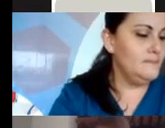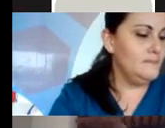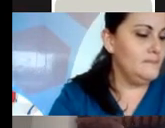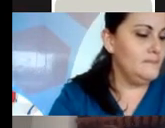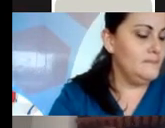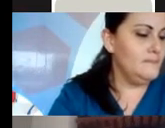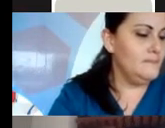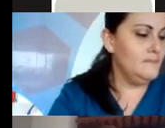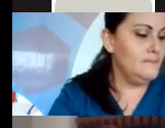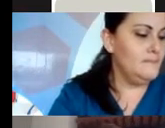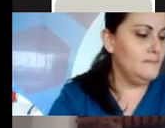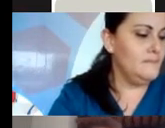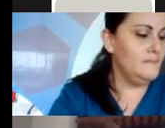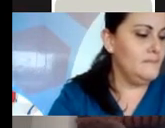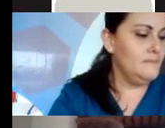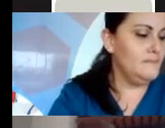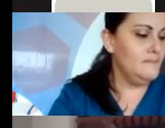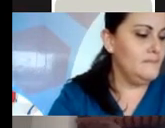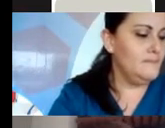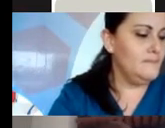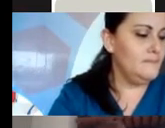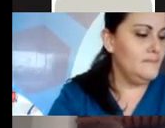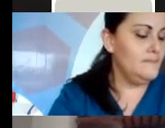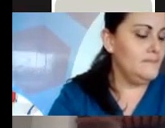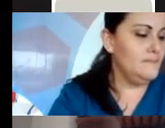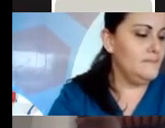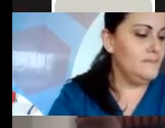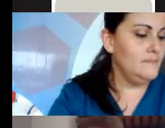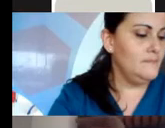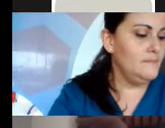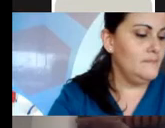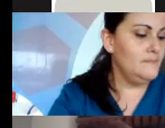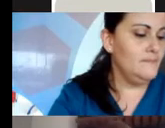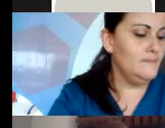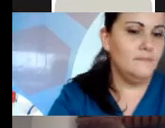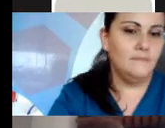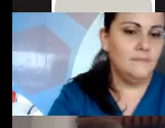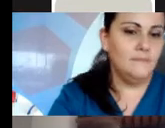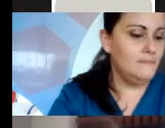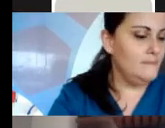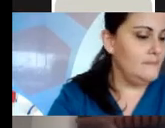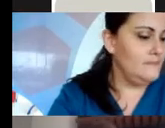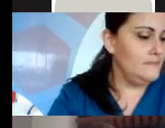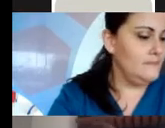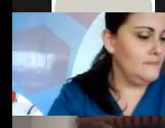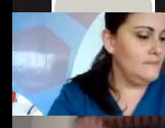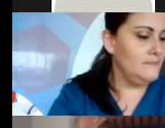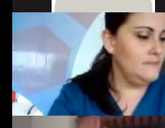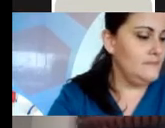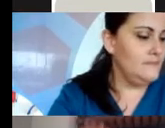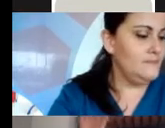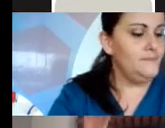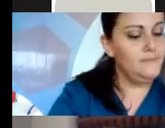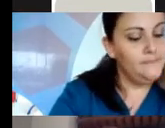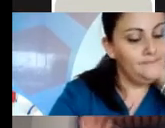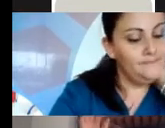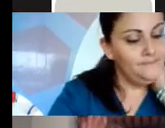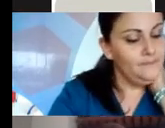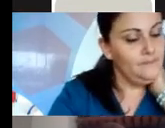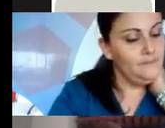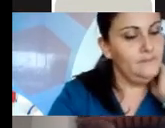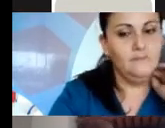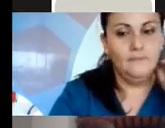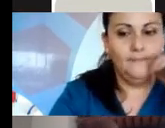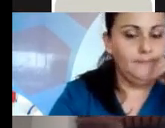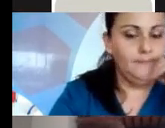un sujeto muy pesado, cargar completamente al niño o al sujeto, o hay que meterle un arnés para una grúa mecánica o